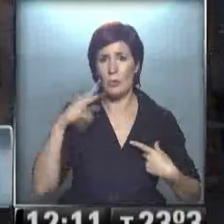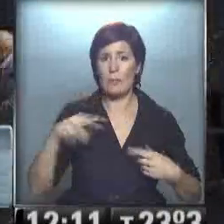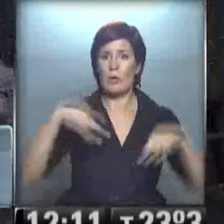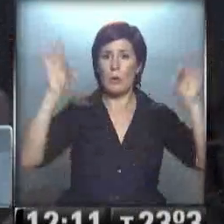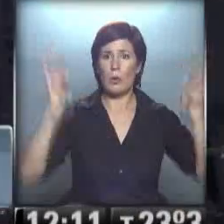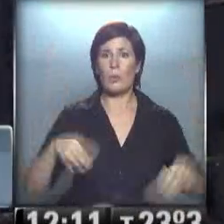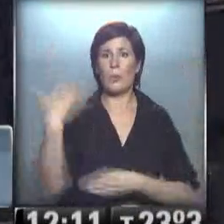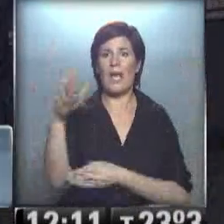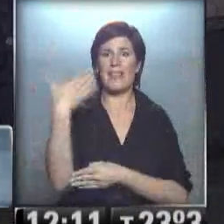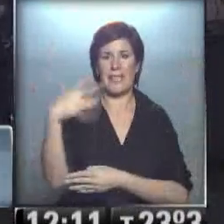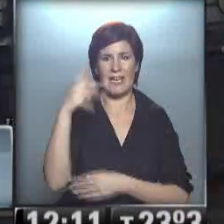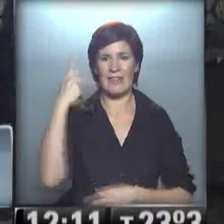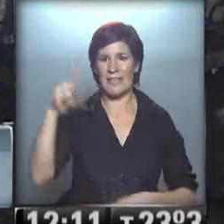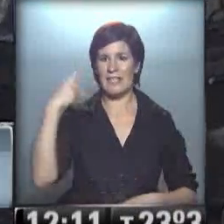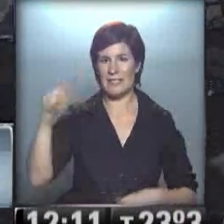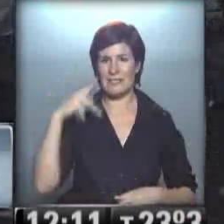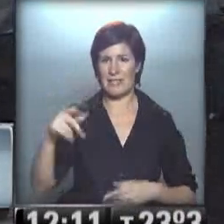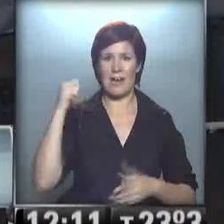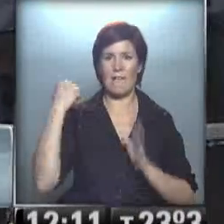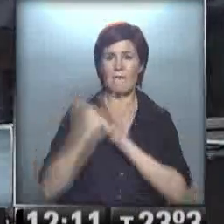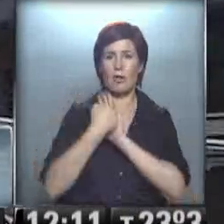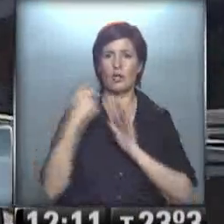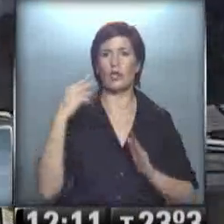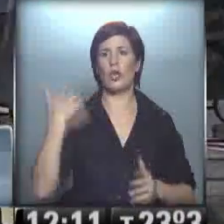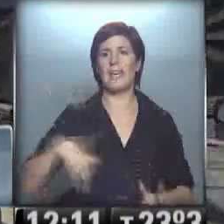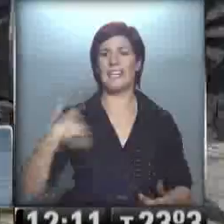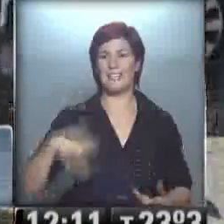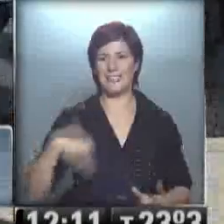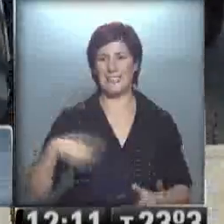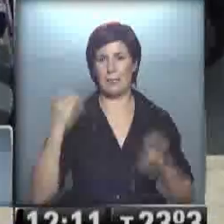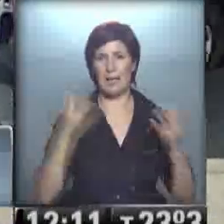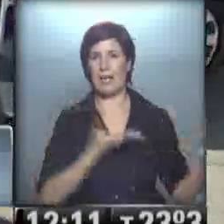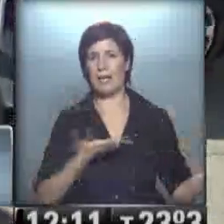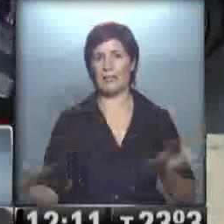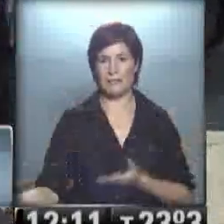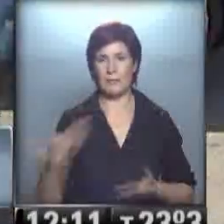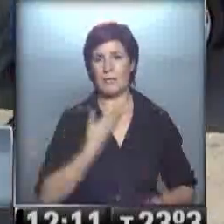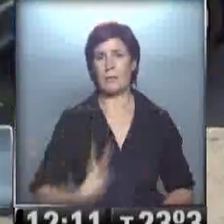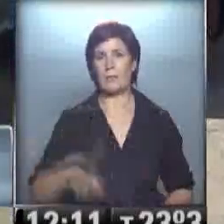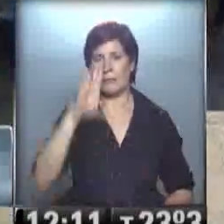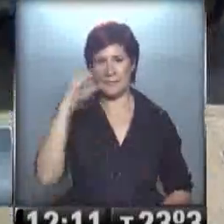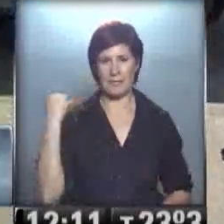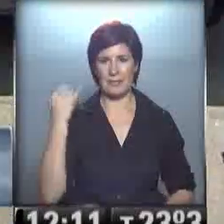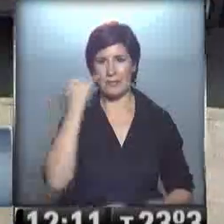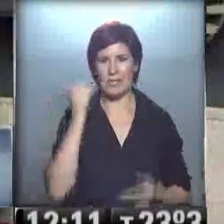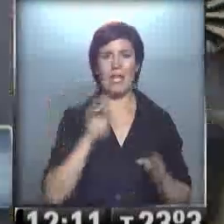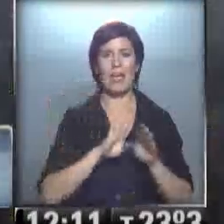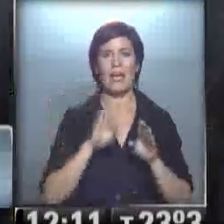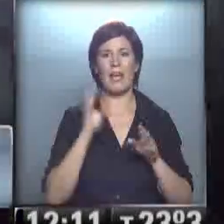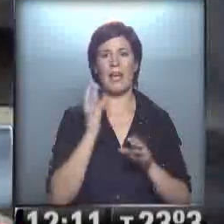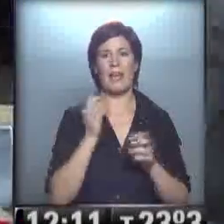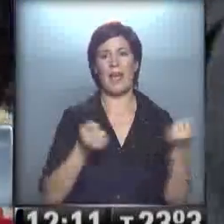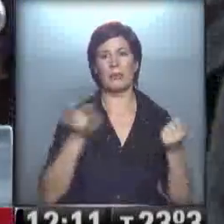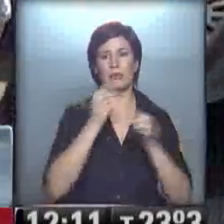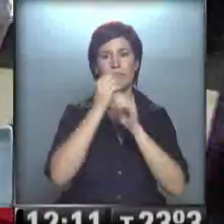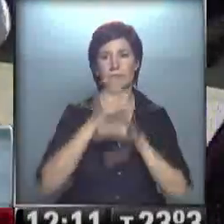Néstor Kirchner, con la bandera argentina de fondo, para recibir a la jefa de Estado, que ya descendió del automóvil Agustina